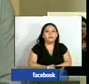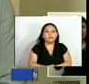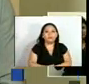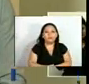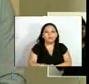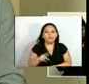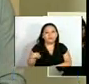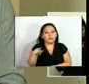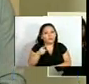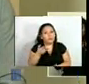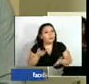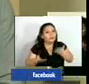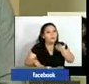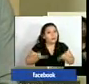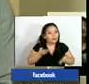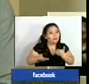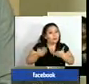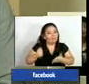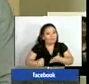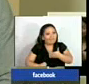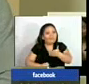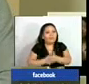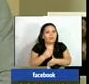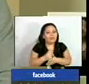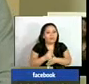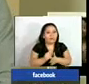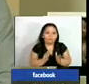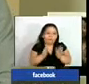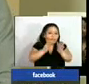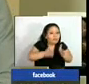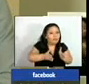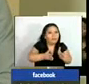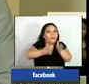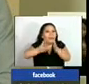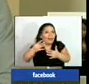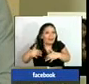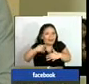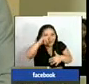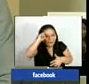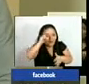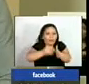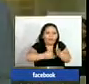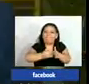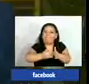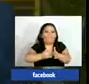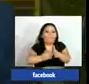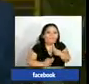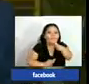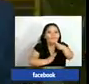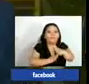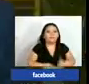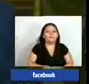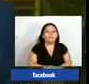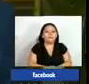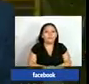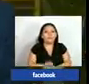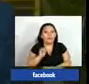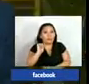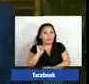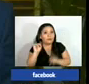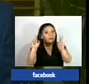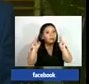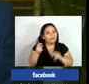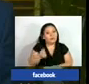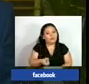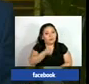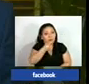esto va a requerir, lamentablemente, pues ir atrás en algunas de las actividades que se han permitido hasta el momento. Esa es situación que